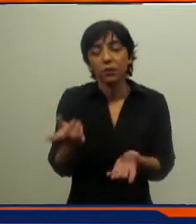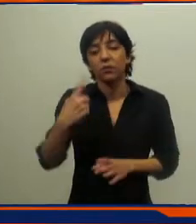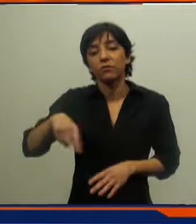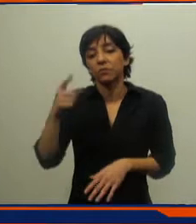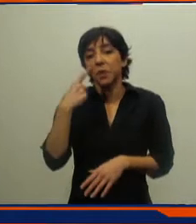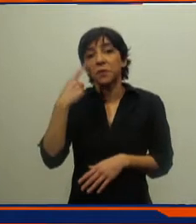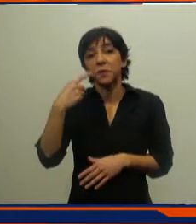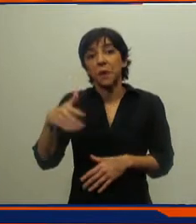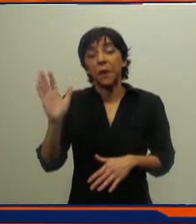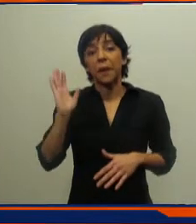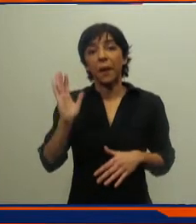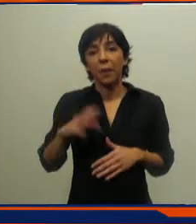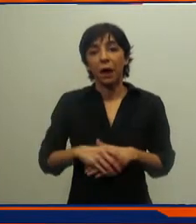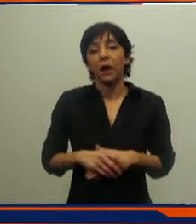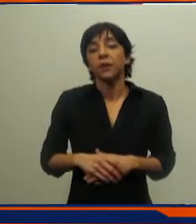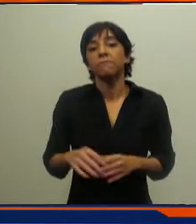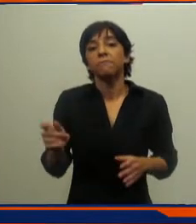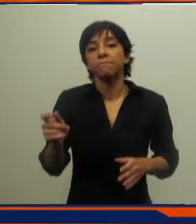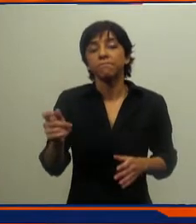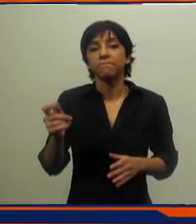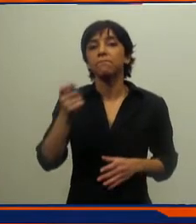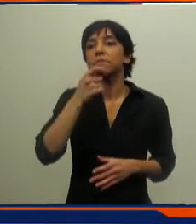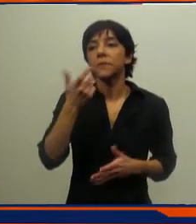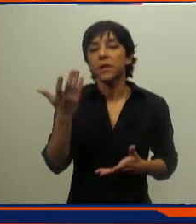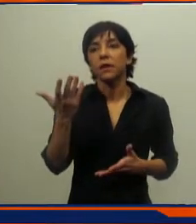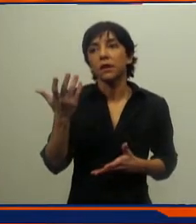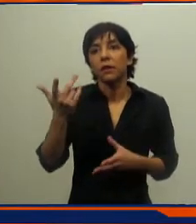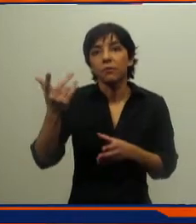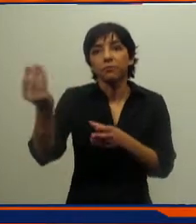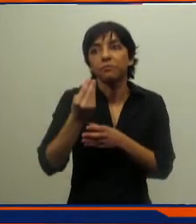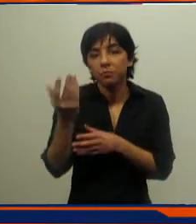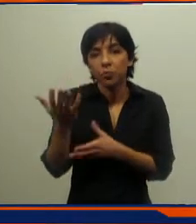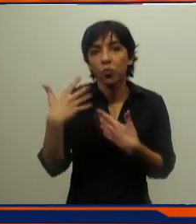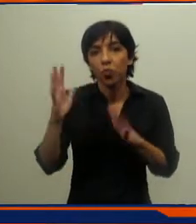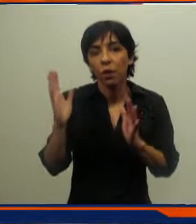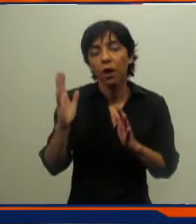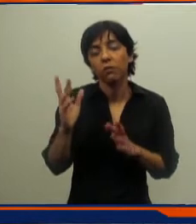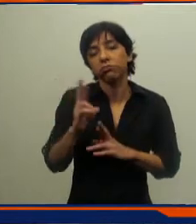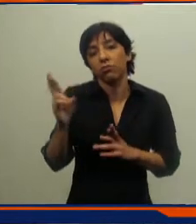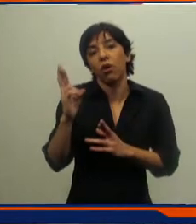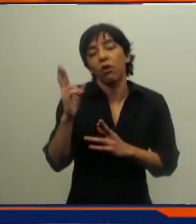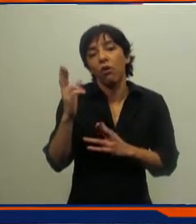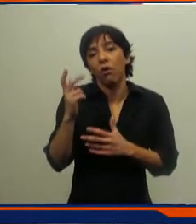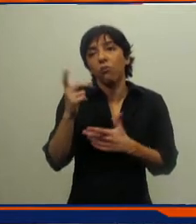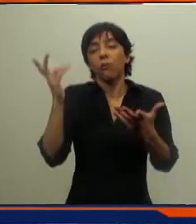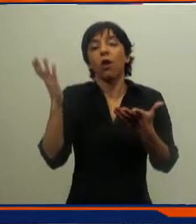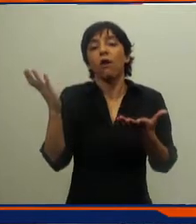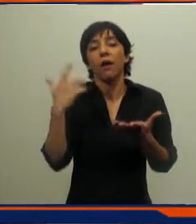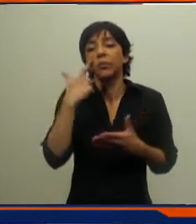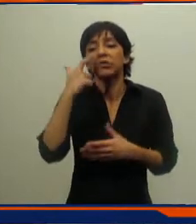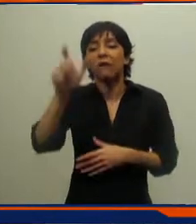que lo podamos tener acá rápidamente y después, bueno, ver la decisión de acuerdo a cómo